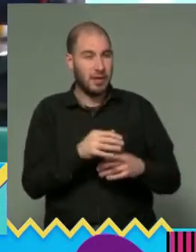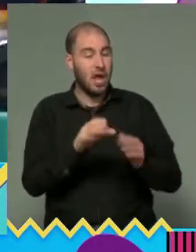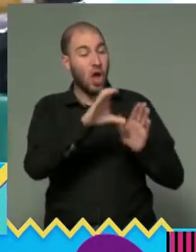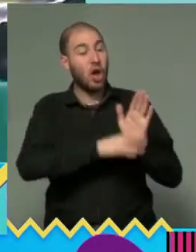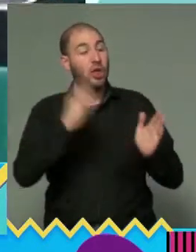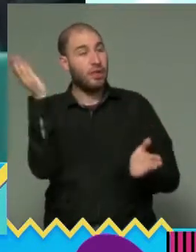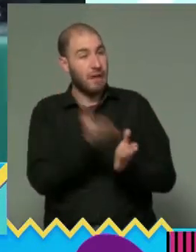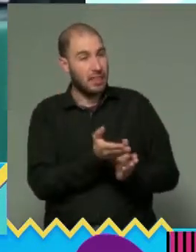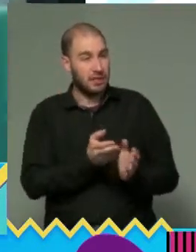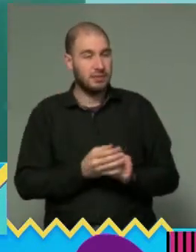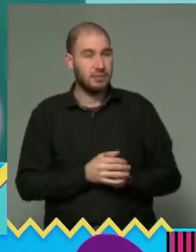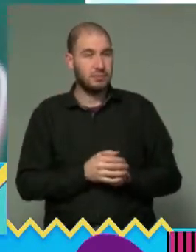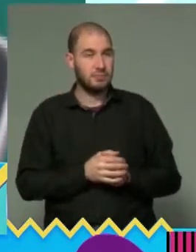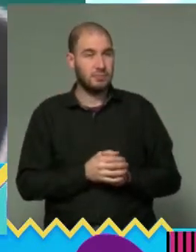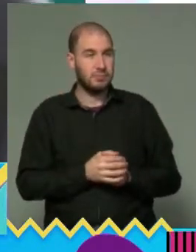de Faltas,